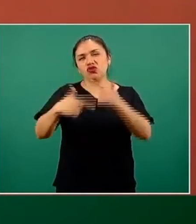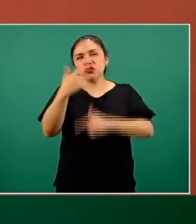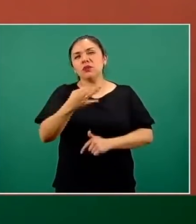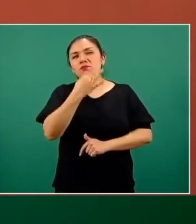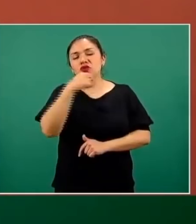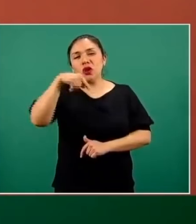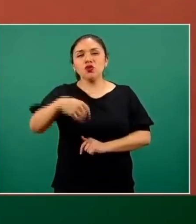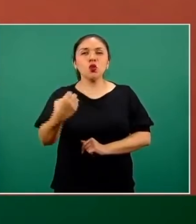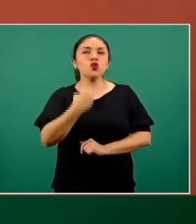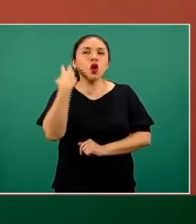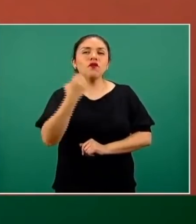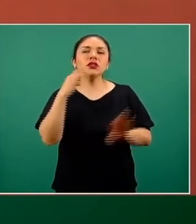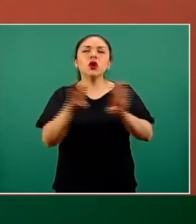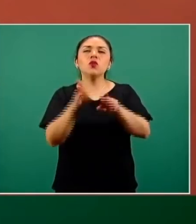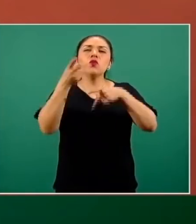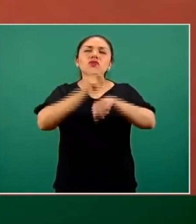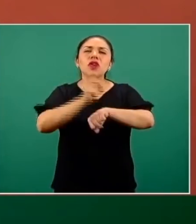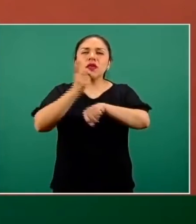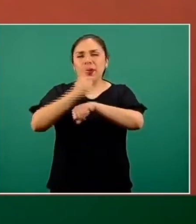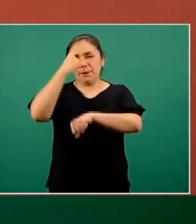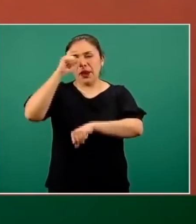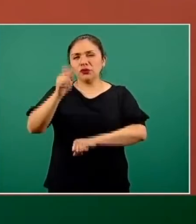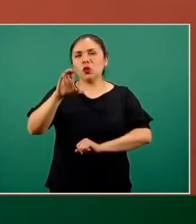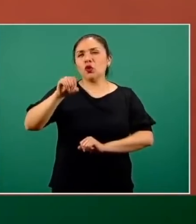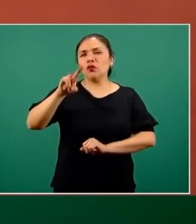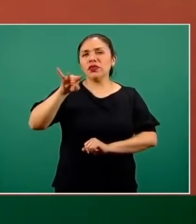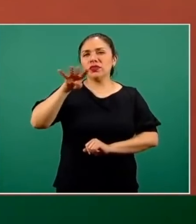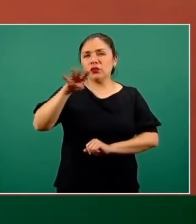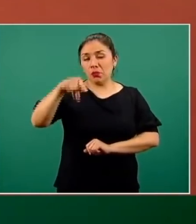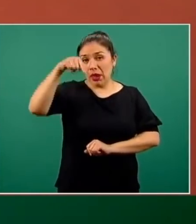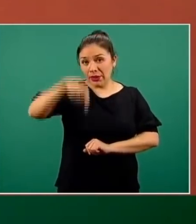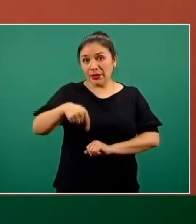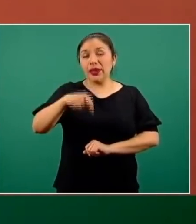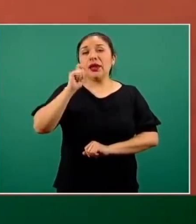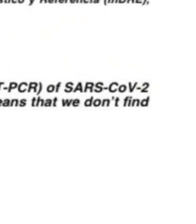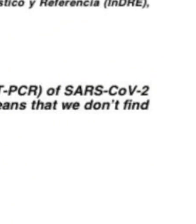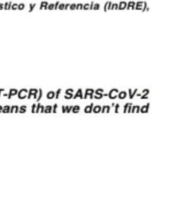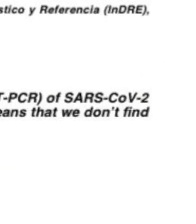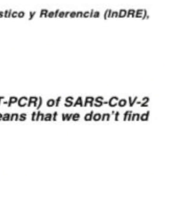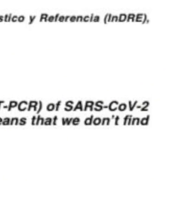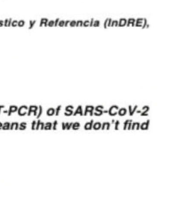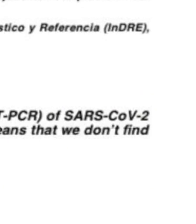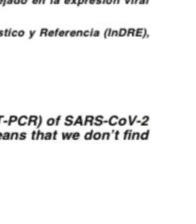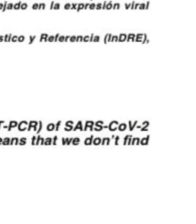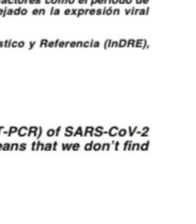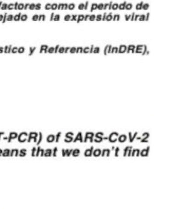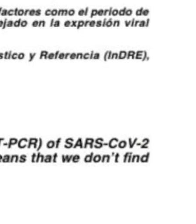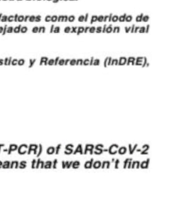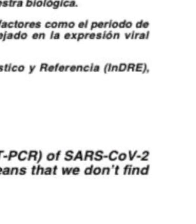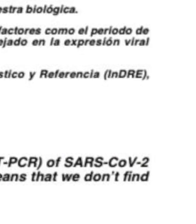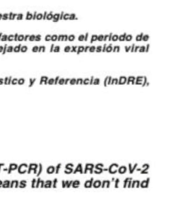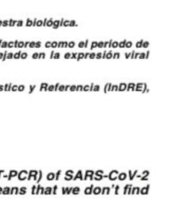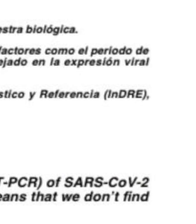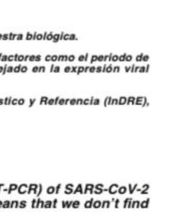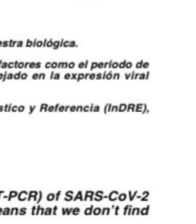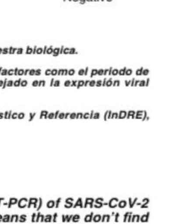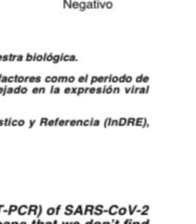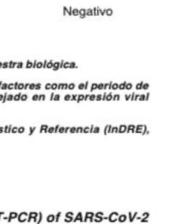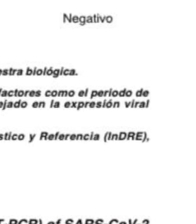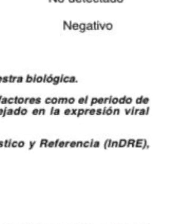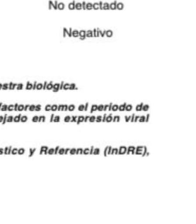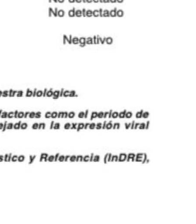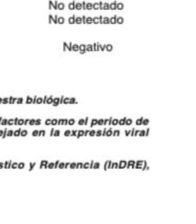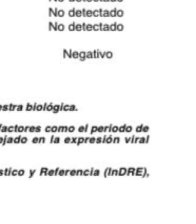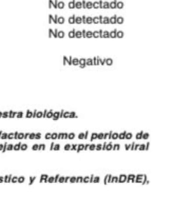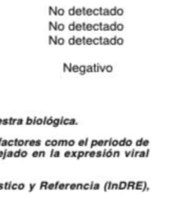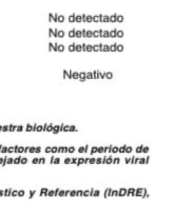salud del presidente. Ninguno dice que es su intimidad, a menos que él lo solicite. La secretaria de Gobernación acaba de informar que salió